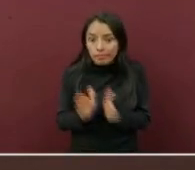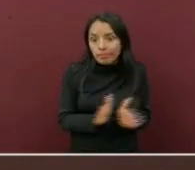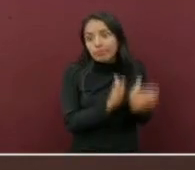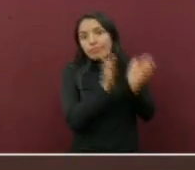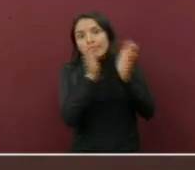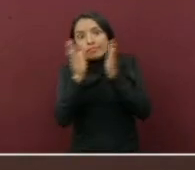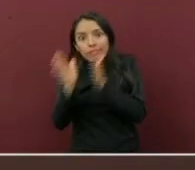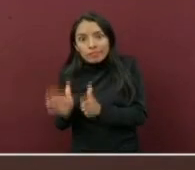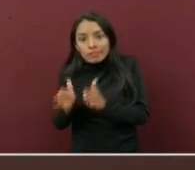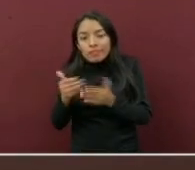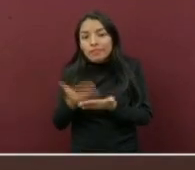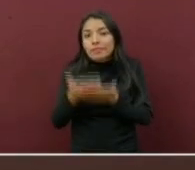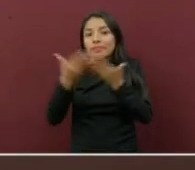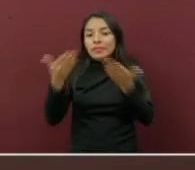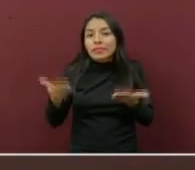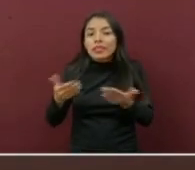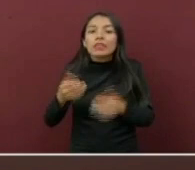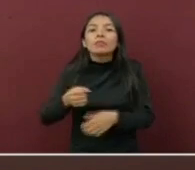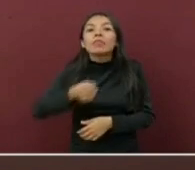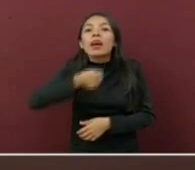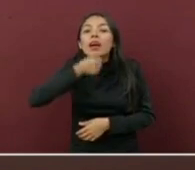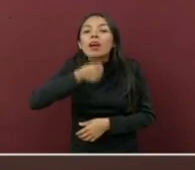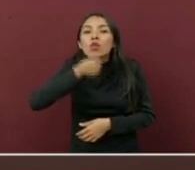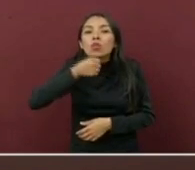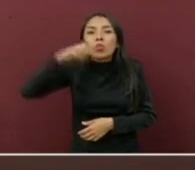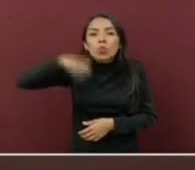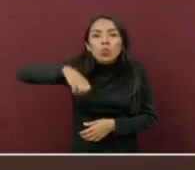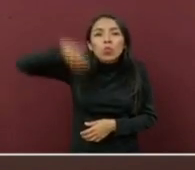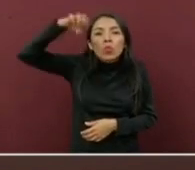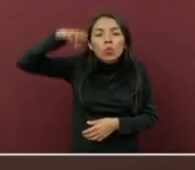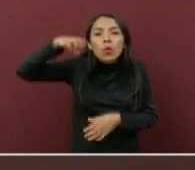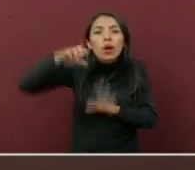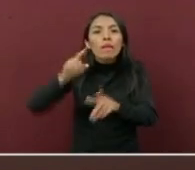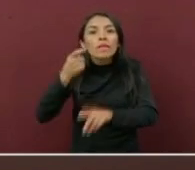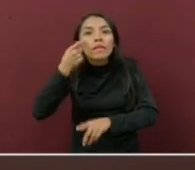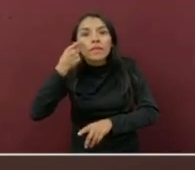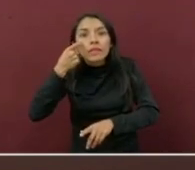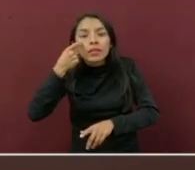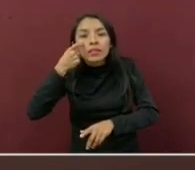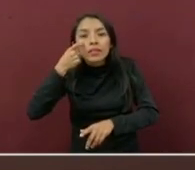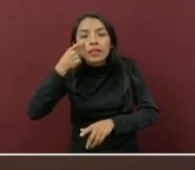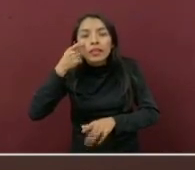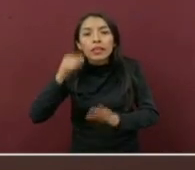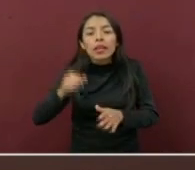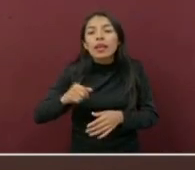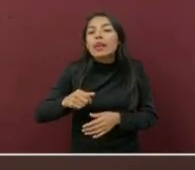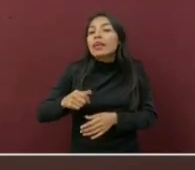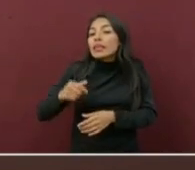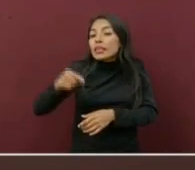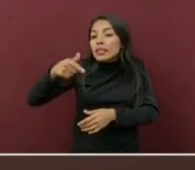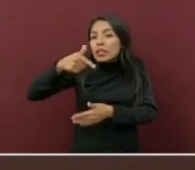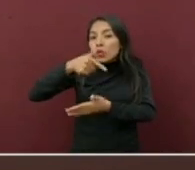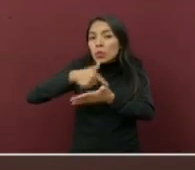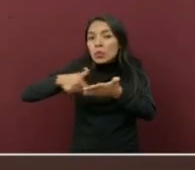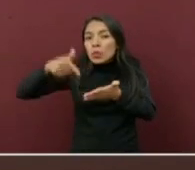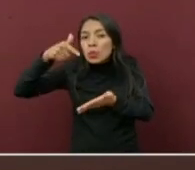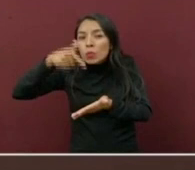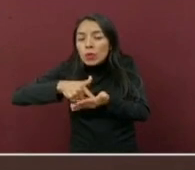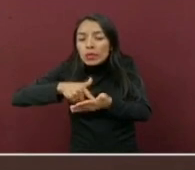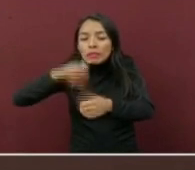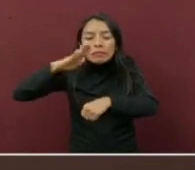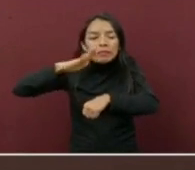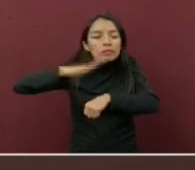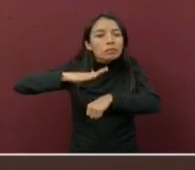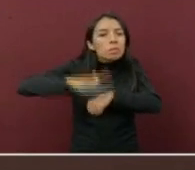a los adultos mayores de las ciudades que registran escúchenlo bien el mayor número de contagios